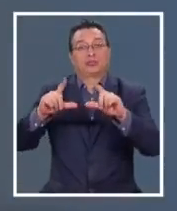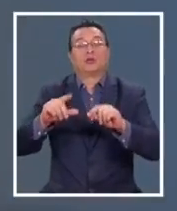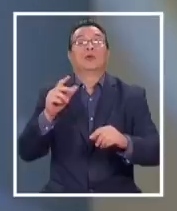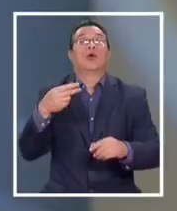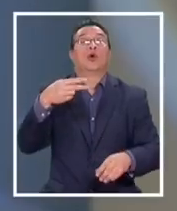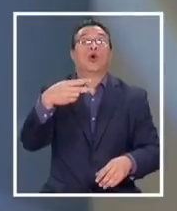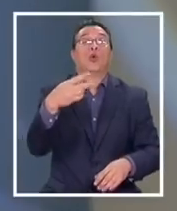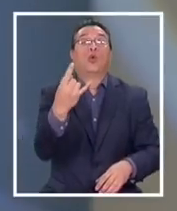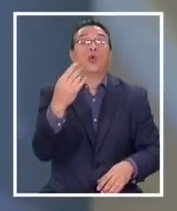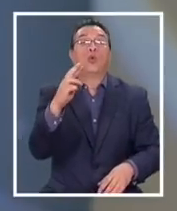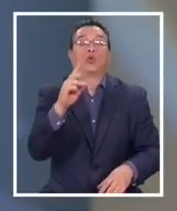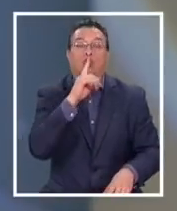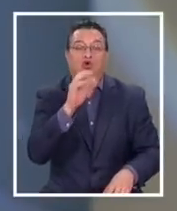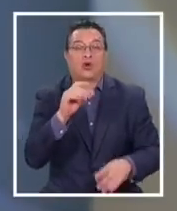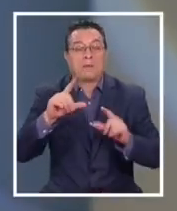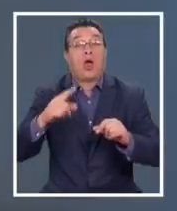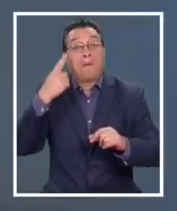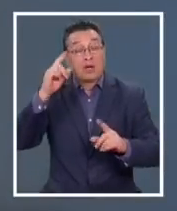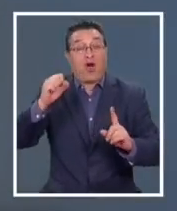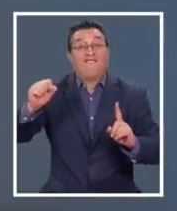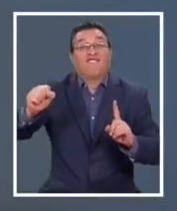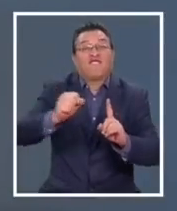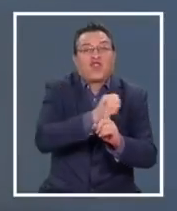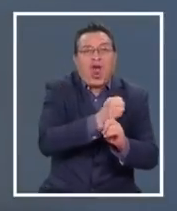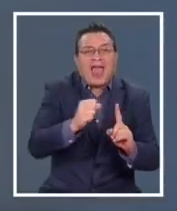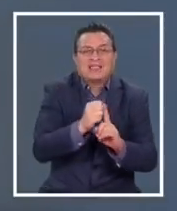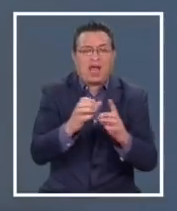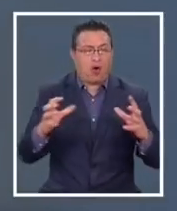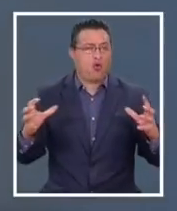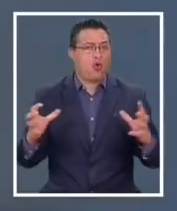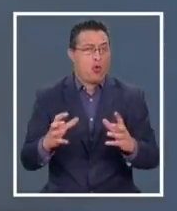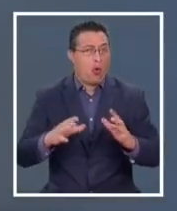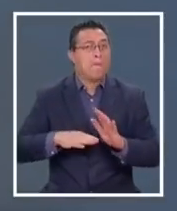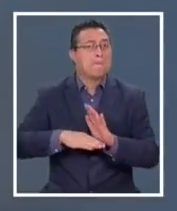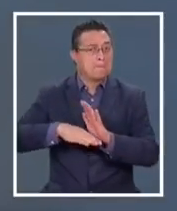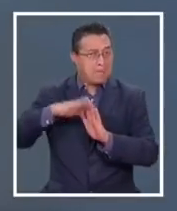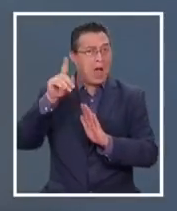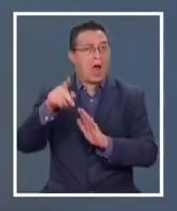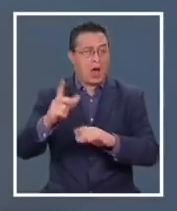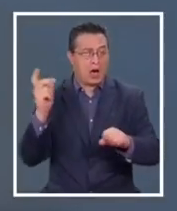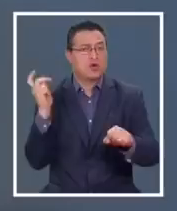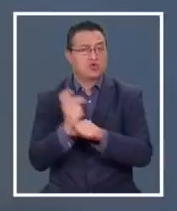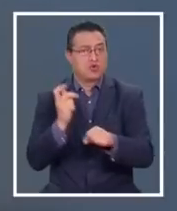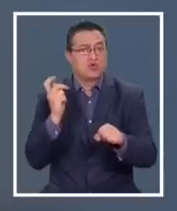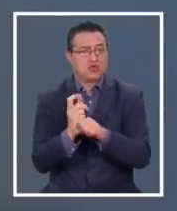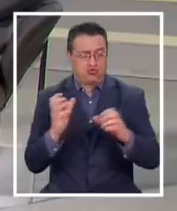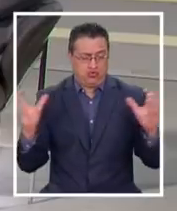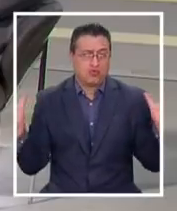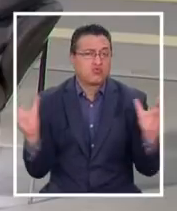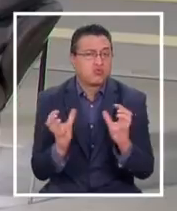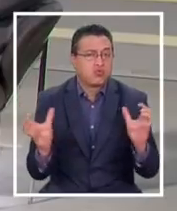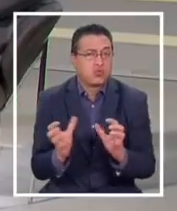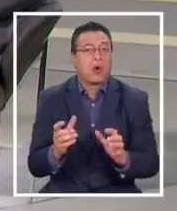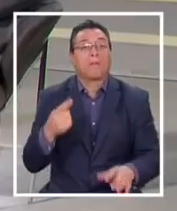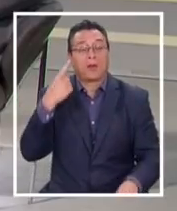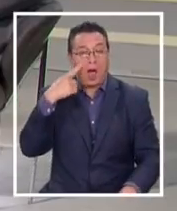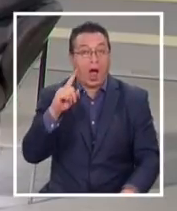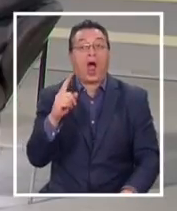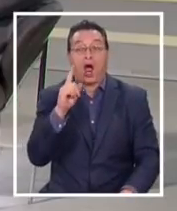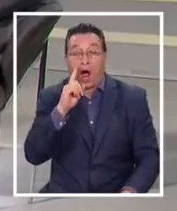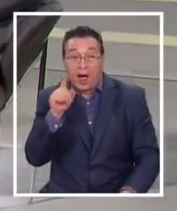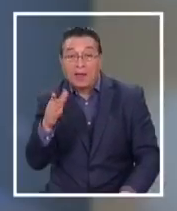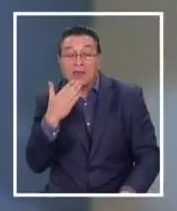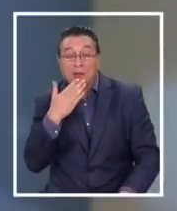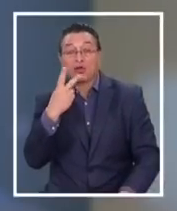hurto, por ejemplo, pero lo que sí ha aumentado es la violencia con que se están haciendo, con que se cometen esos delitos. Incluso tenemos dos niños muertos,